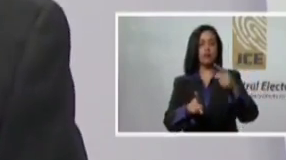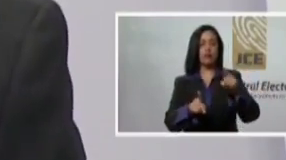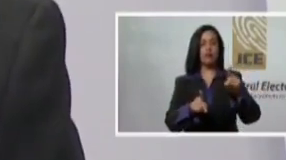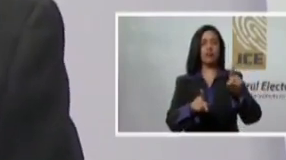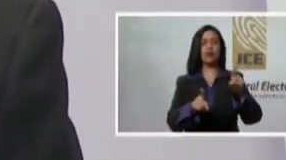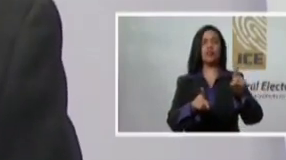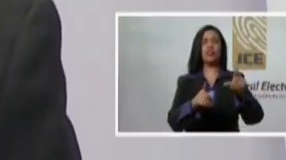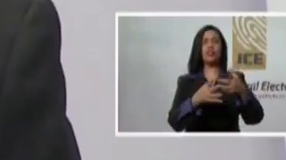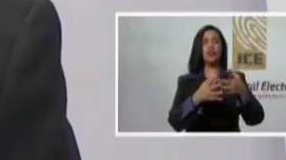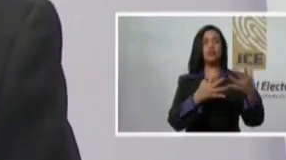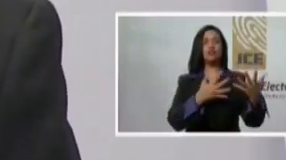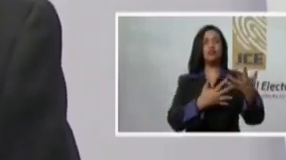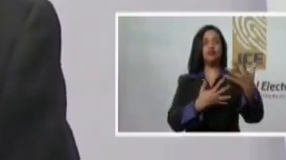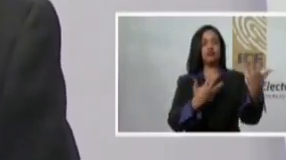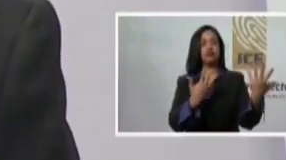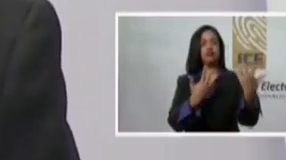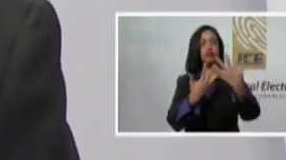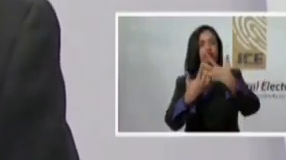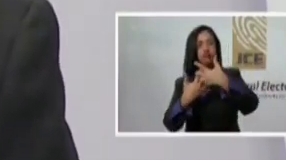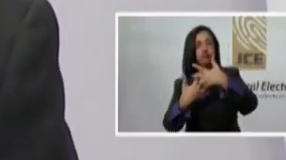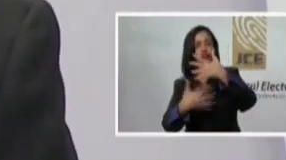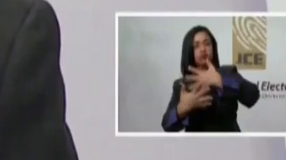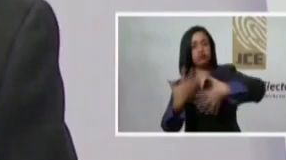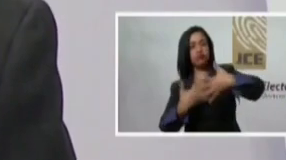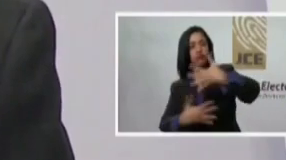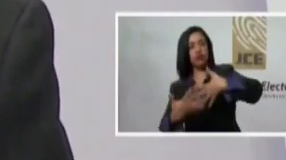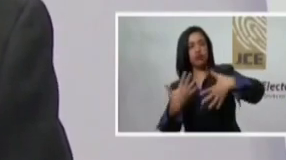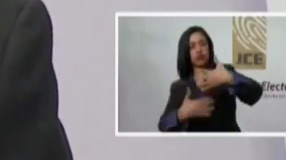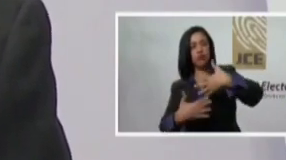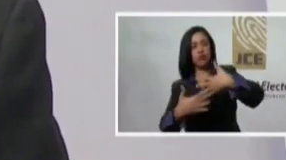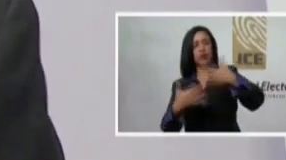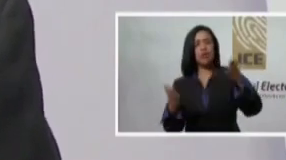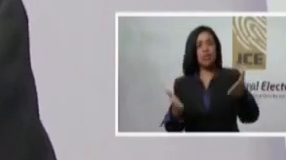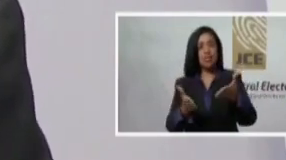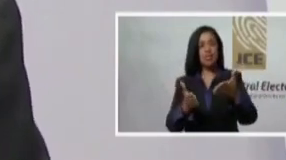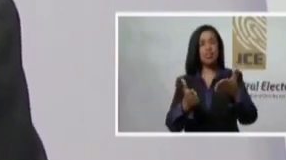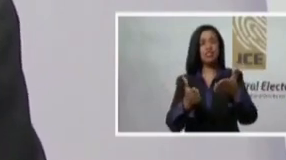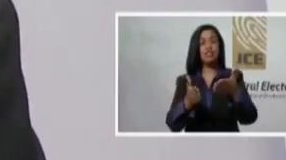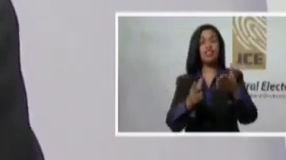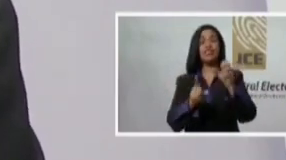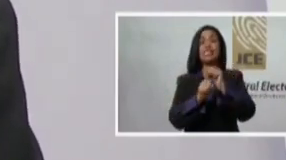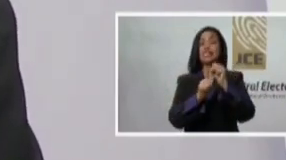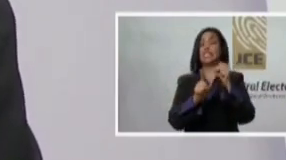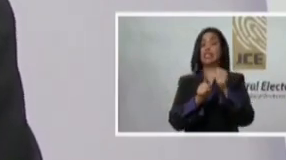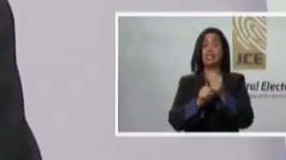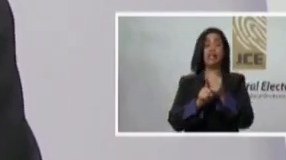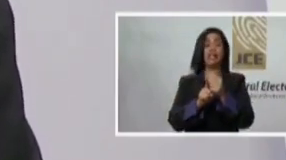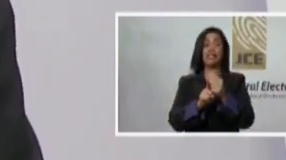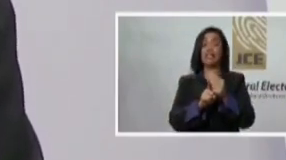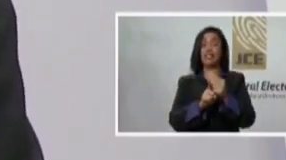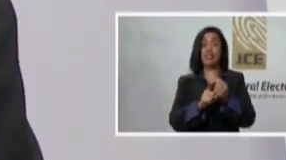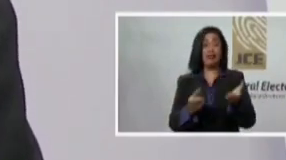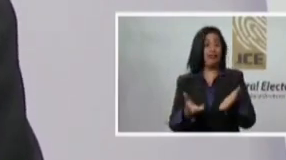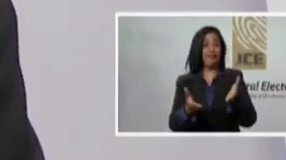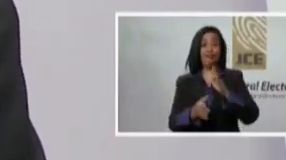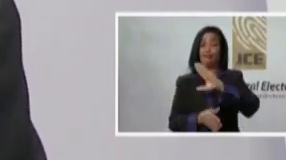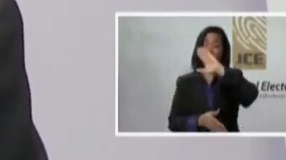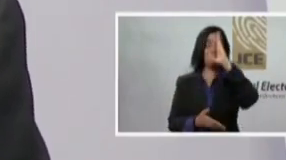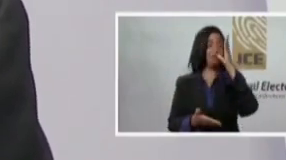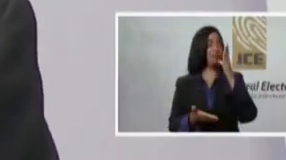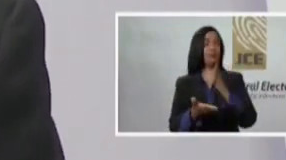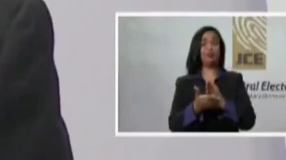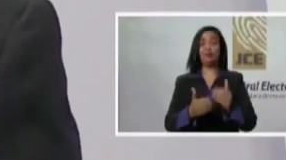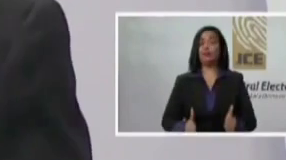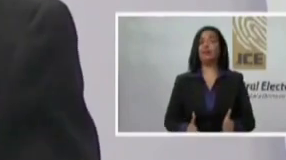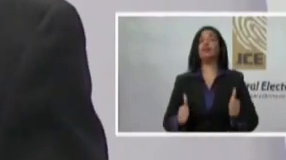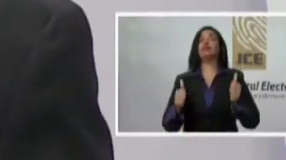social, bajo circunstancias excepcionales jamás vividas y venciendo